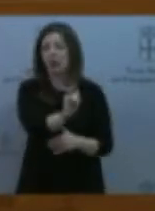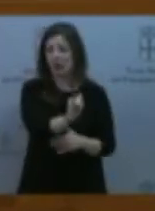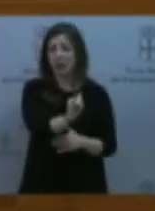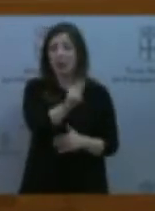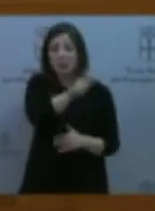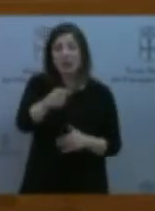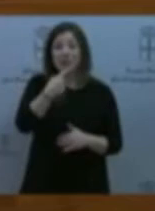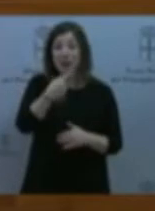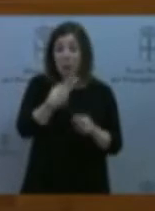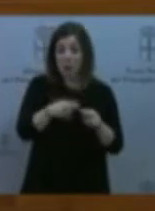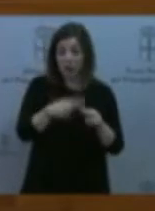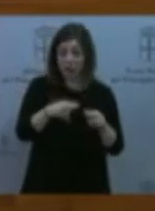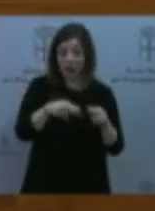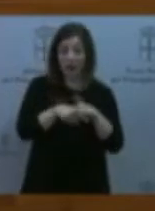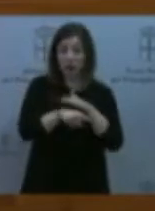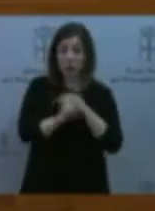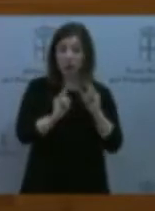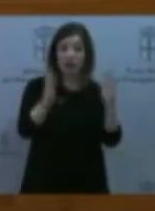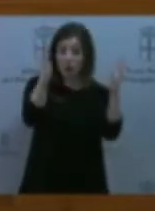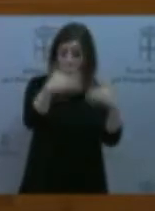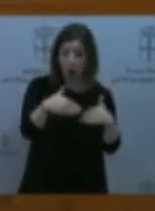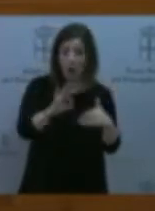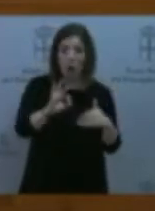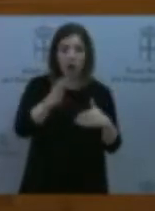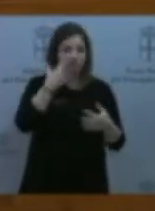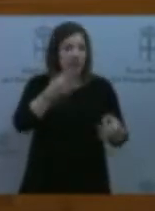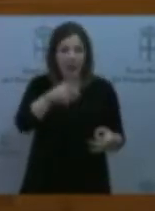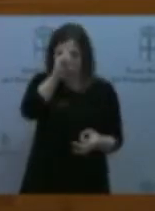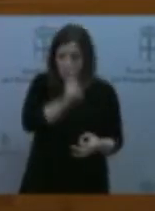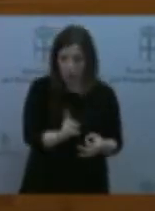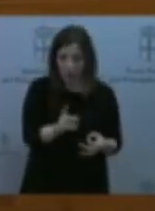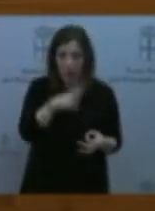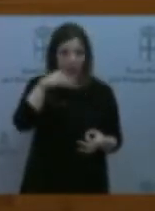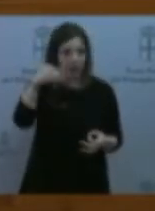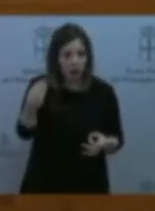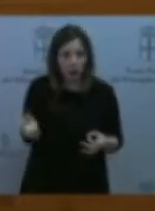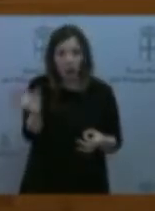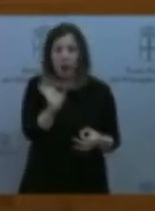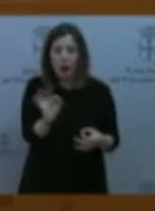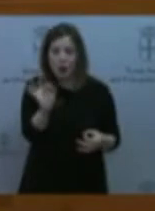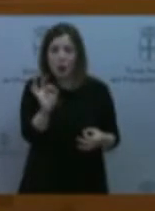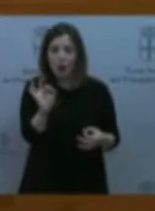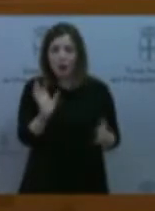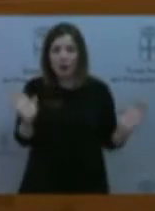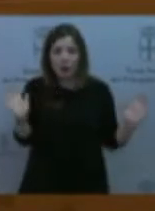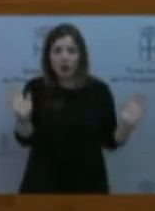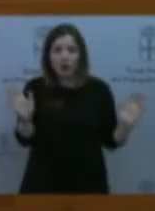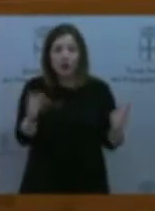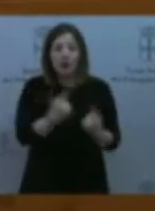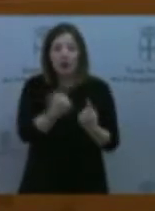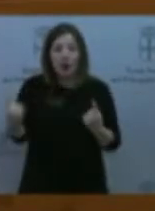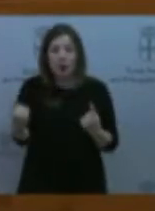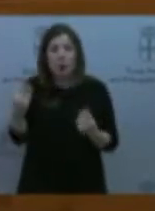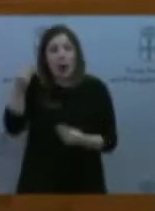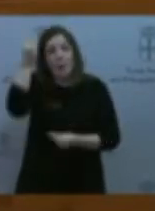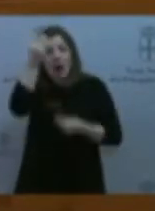o desconoce la realidad o miente. Cada uno que valore su posición. Y lo que es peor,